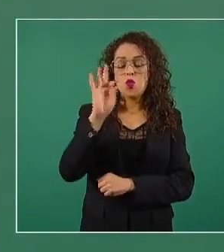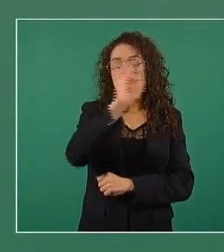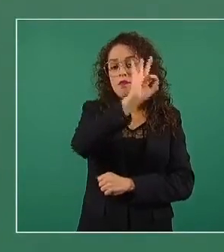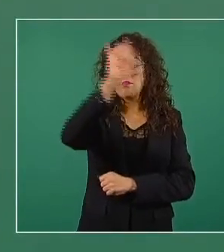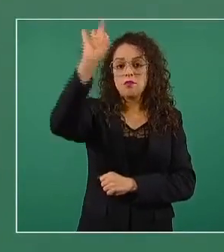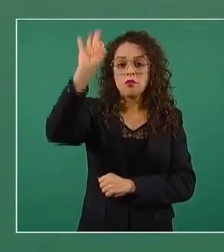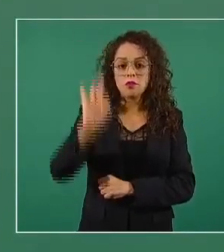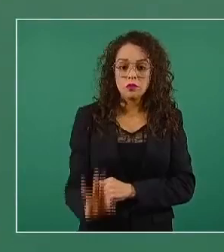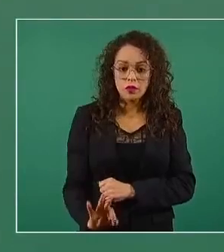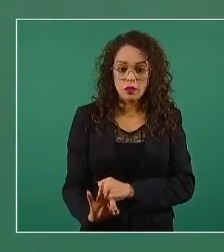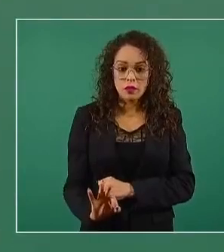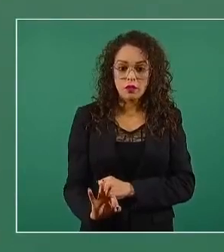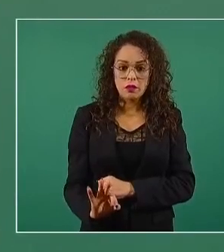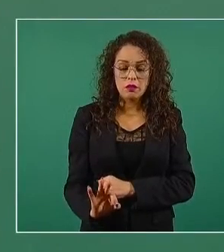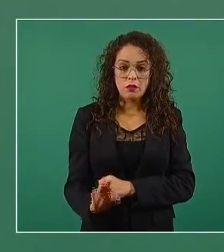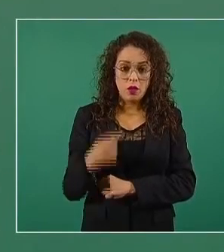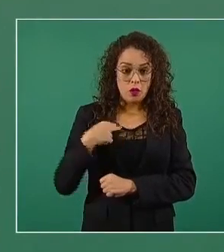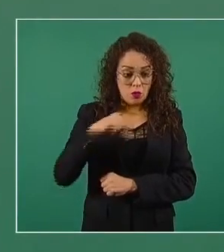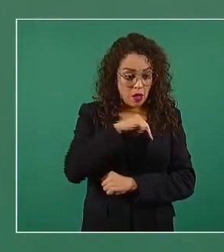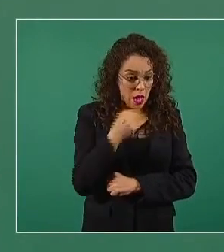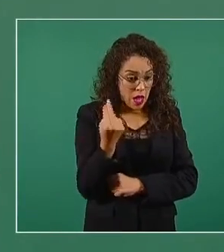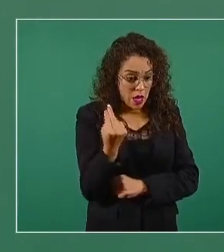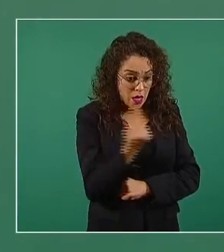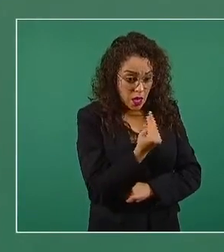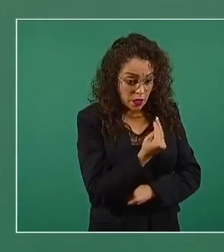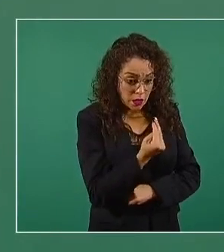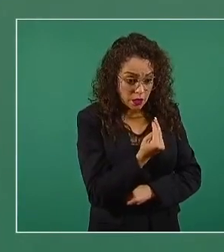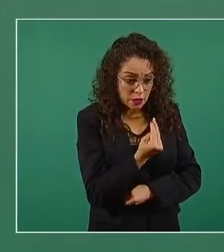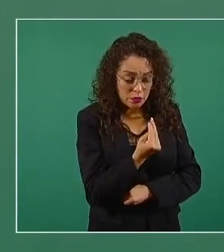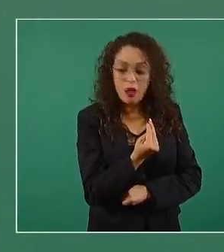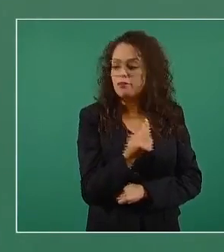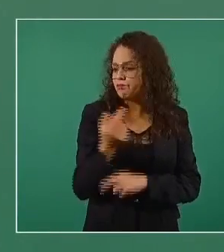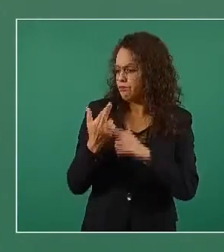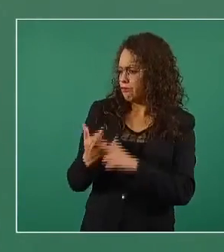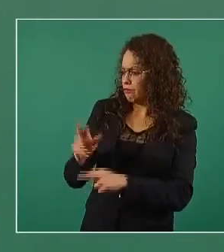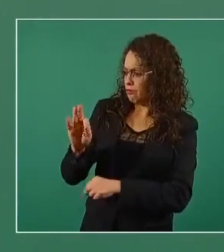40% de lo que requerimos. En el gobierno anterior